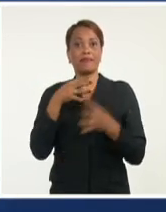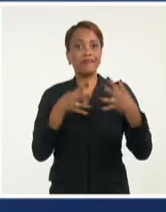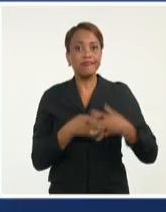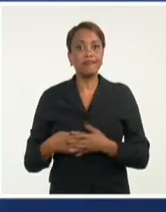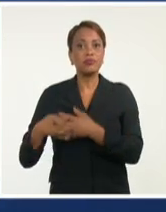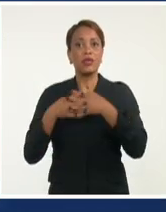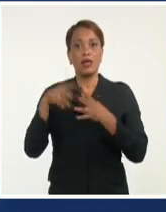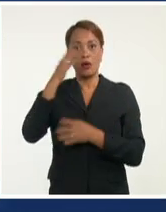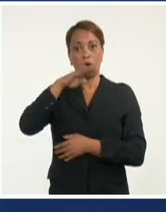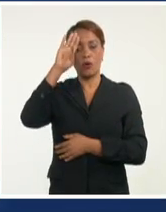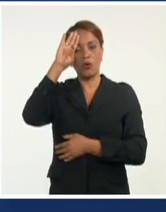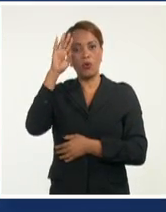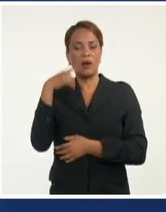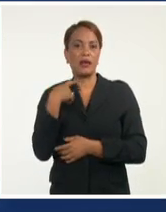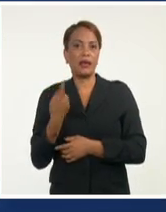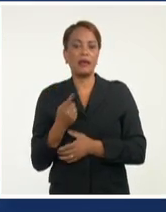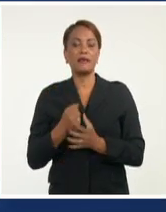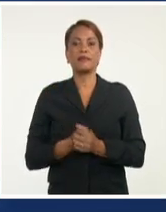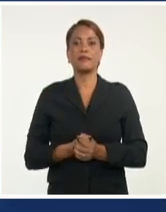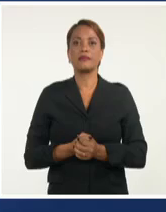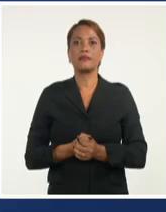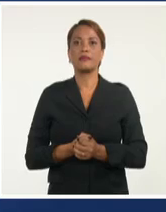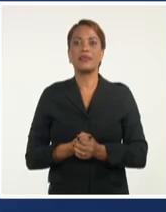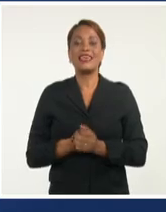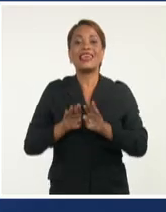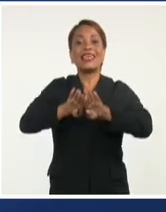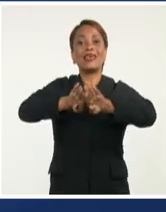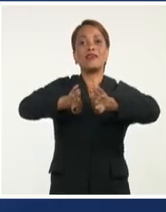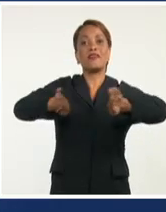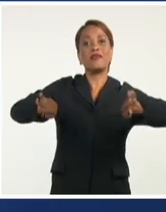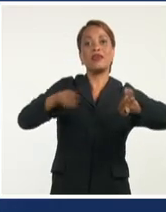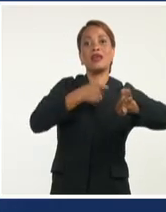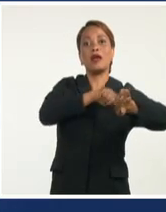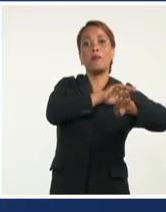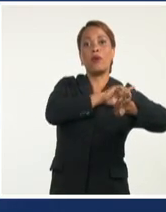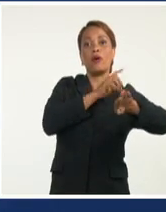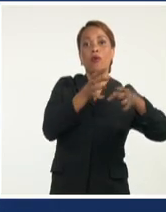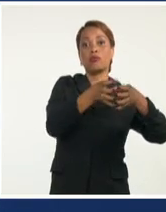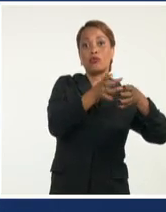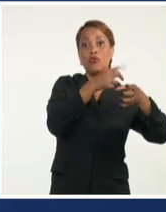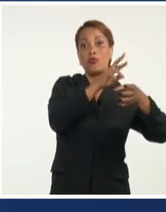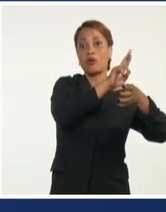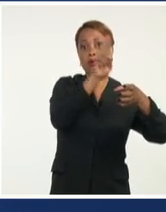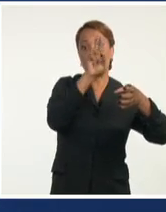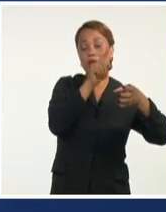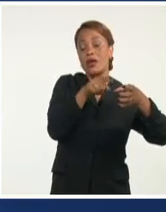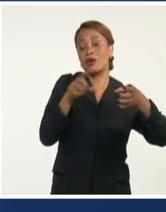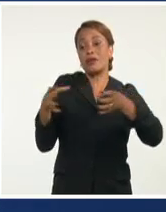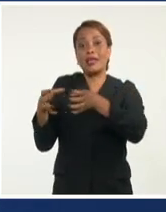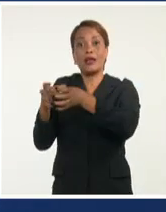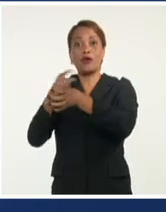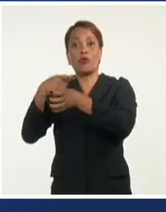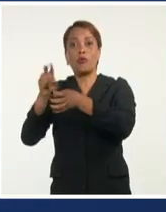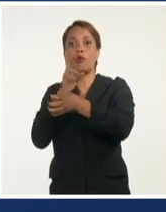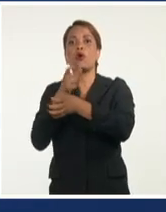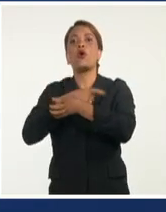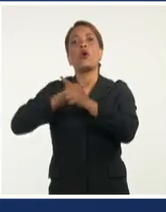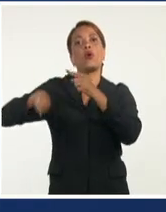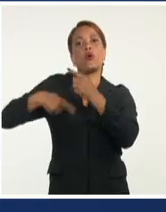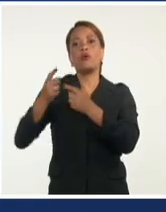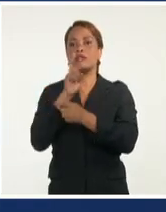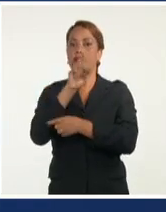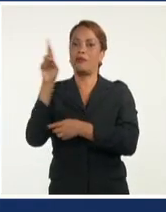que efectivamente hubiera una división tal entre las fuerzas revolucionarias o entre las personas que apoyan a la